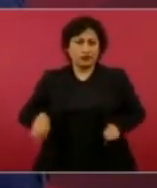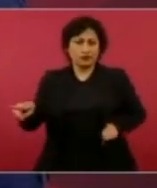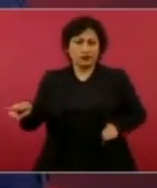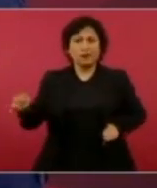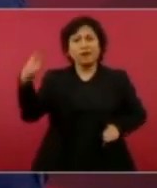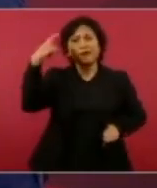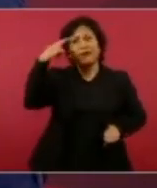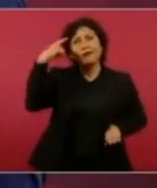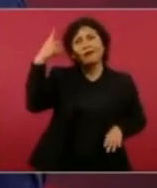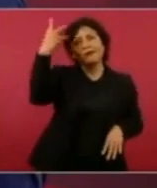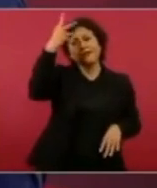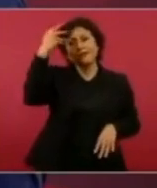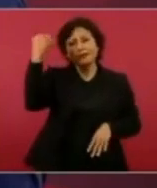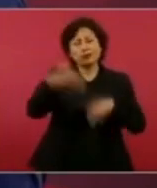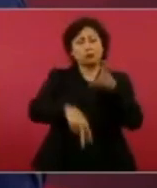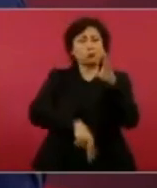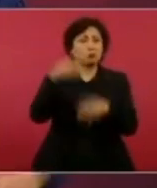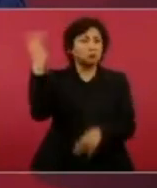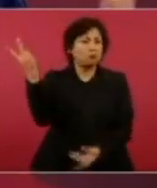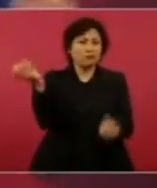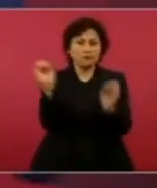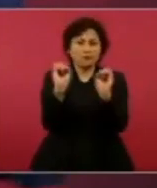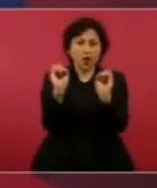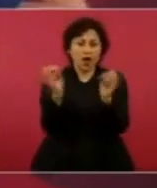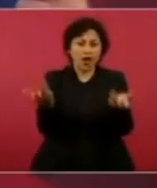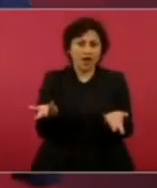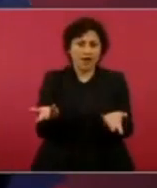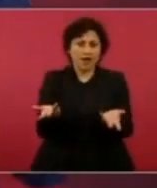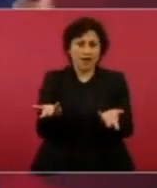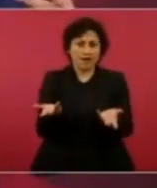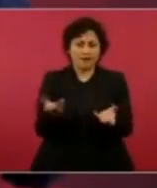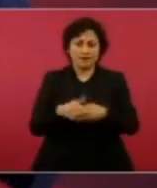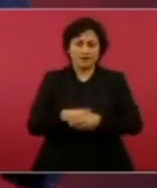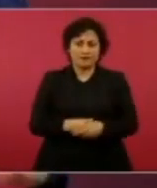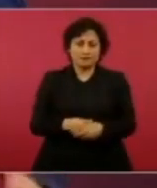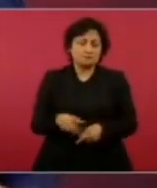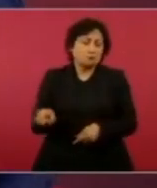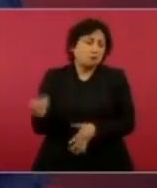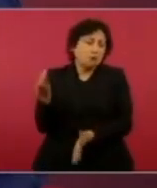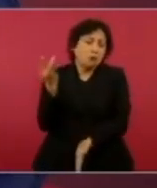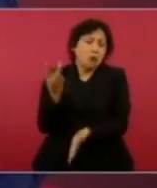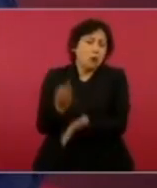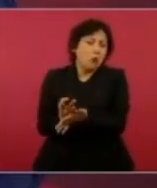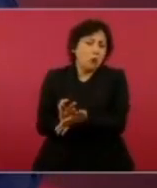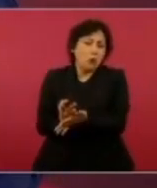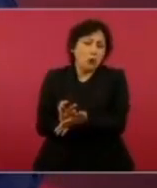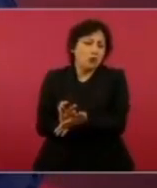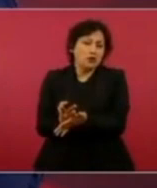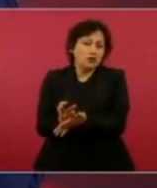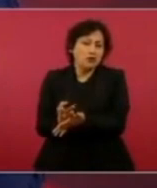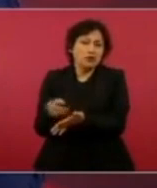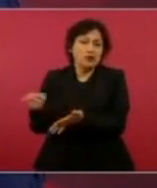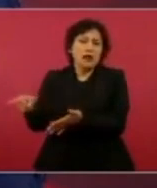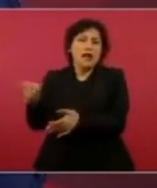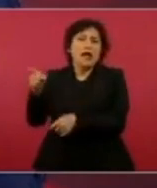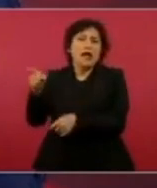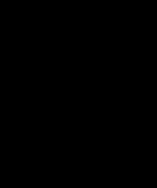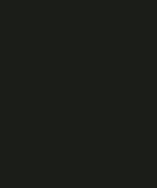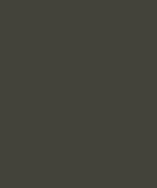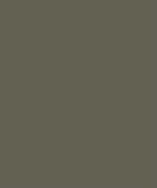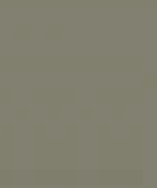argumentos más que el escándalo.